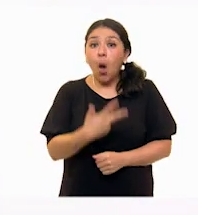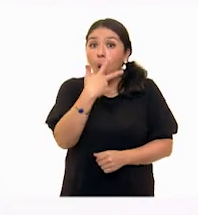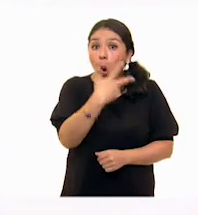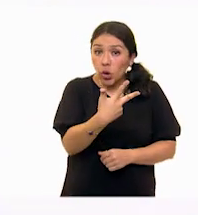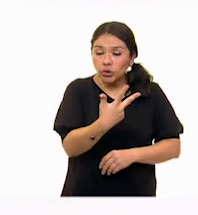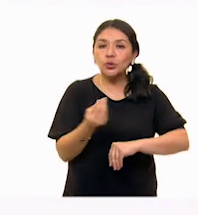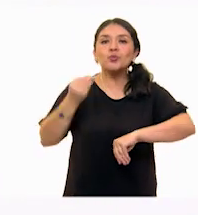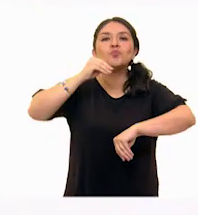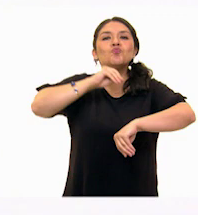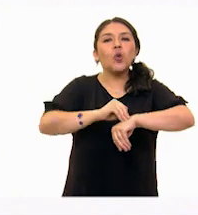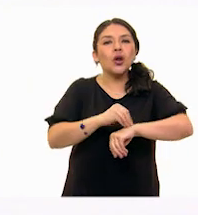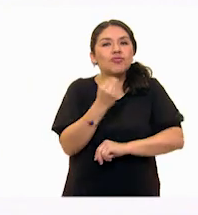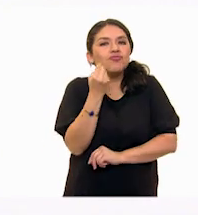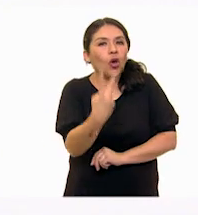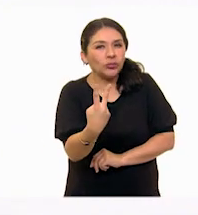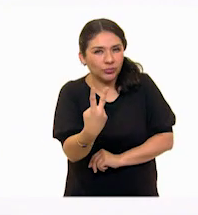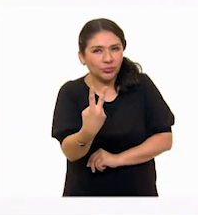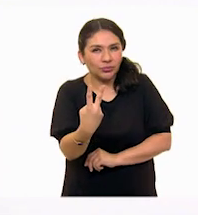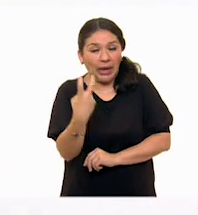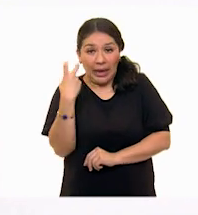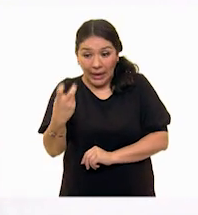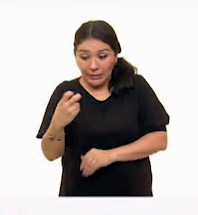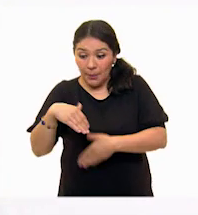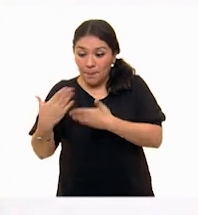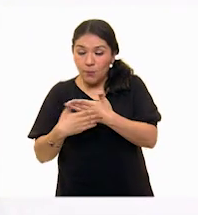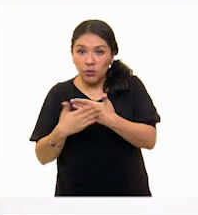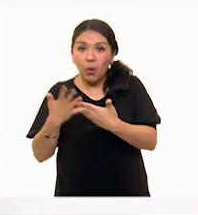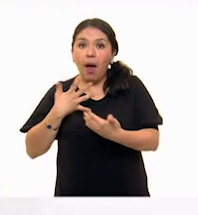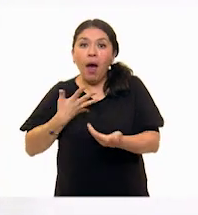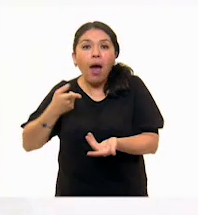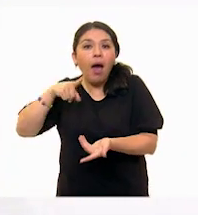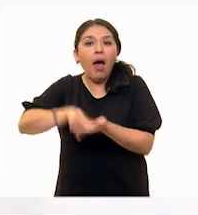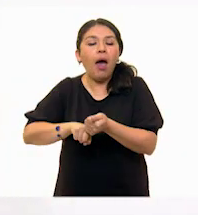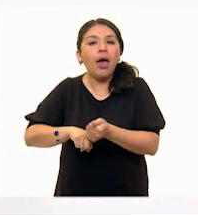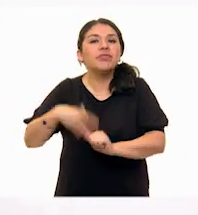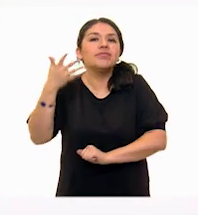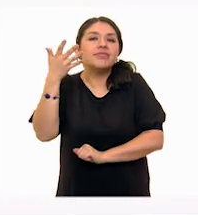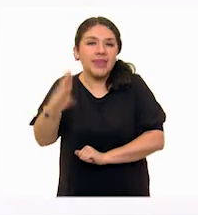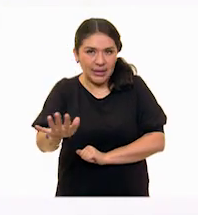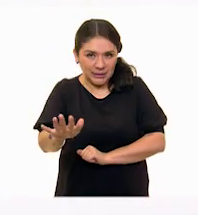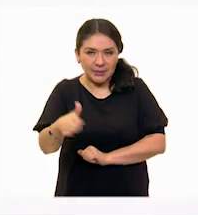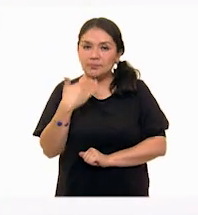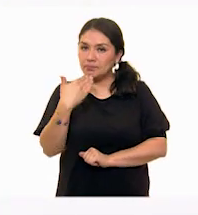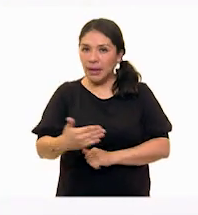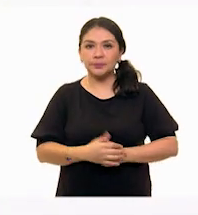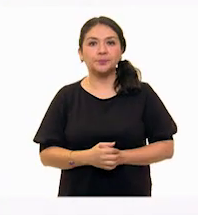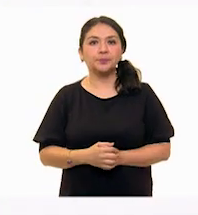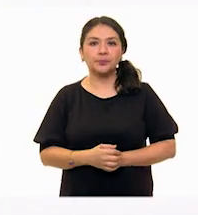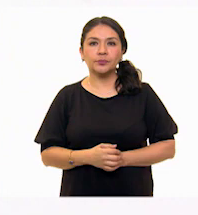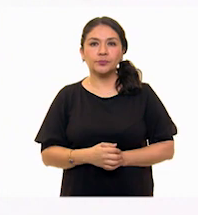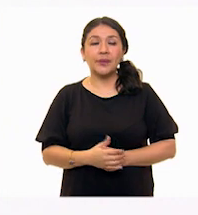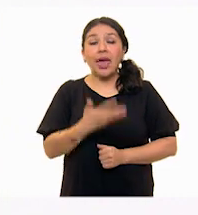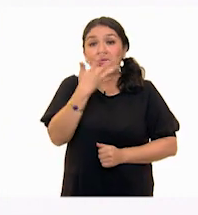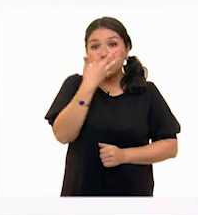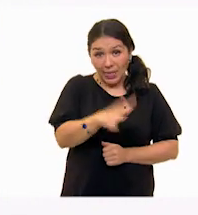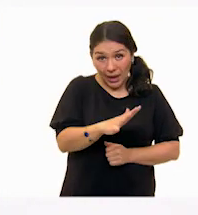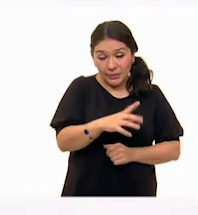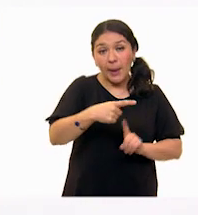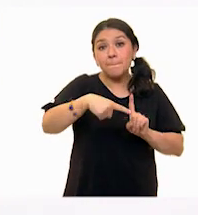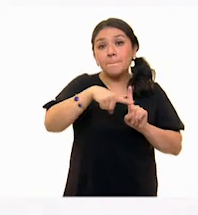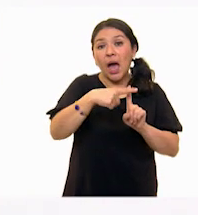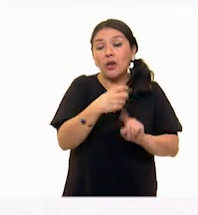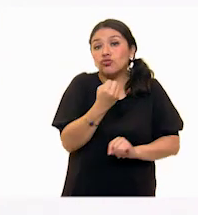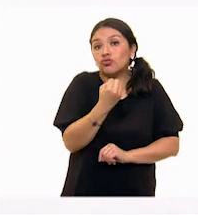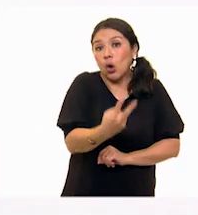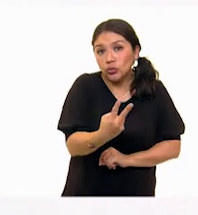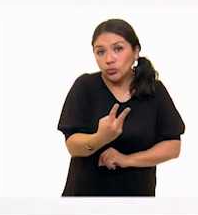8 le aumentamos 2 y nuestra figura va a quedar de 10, maestra. A 10 le